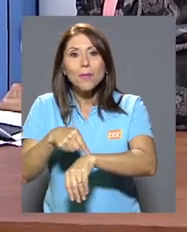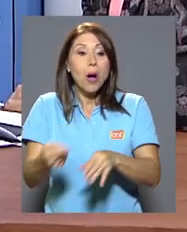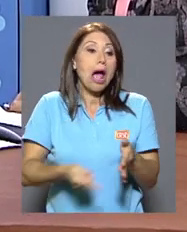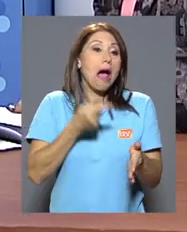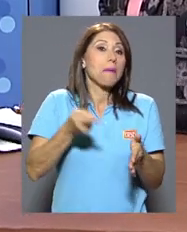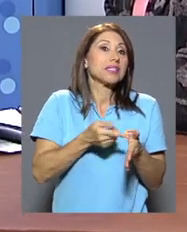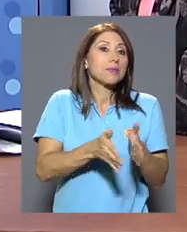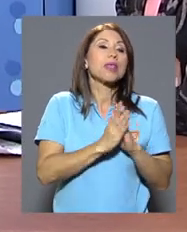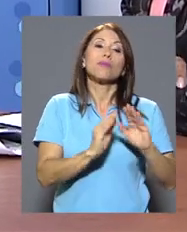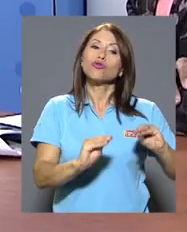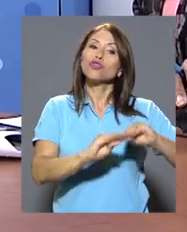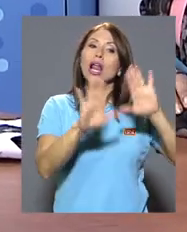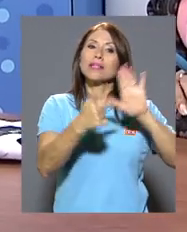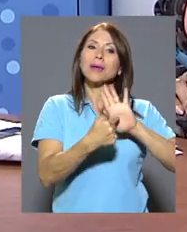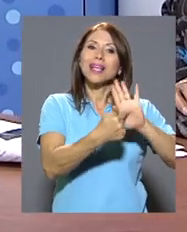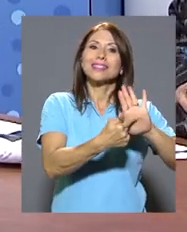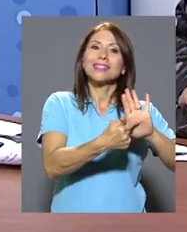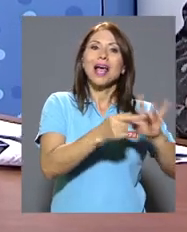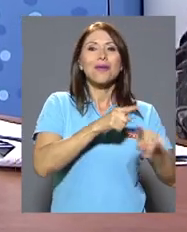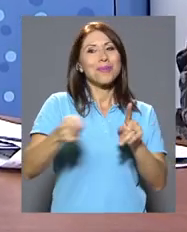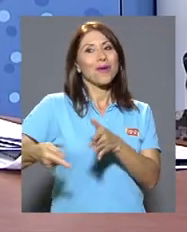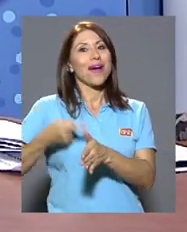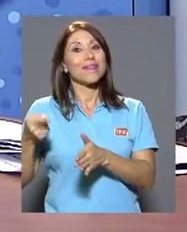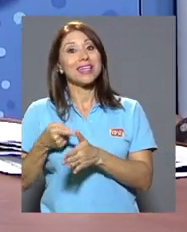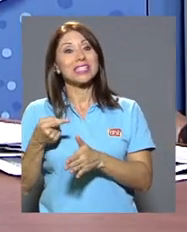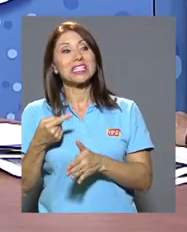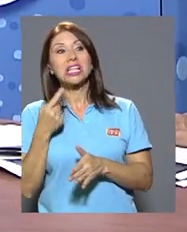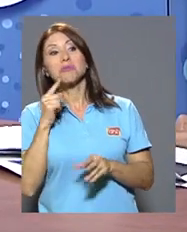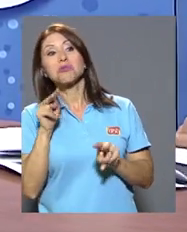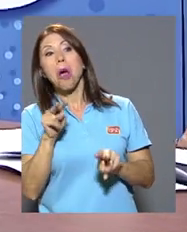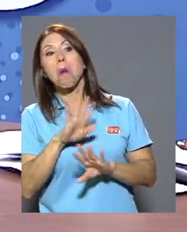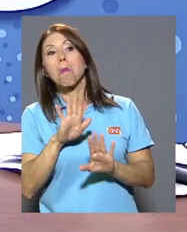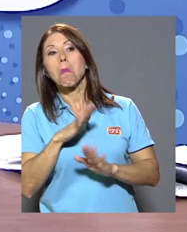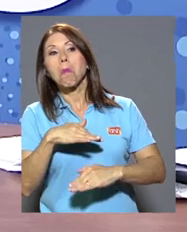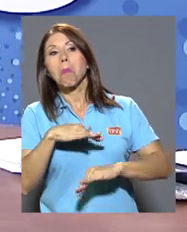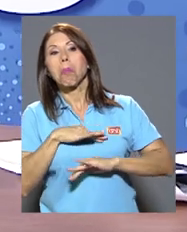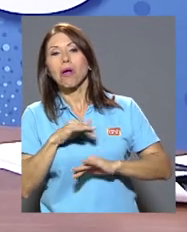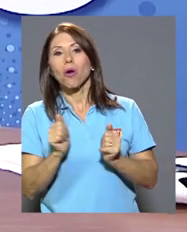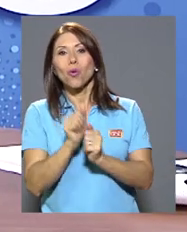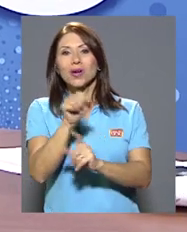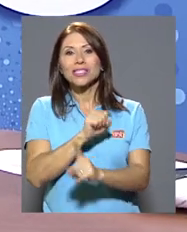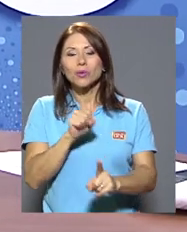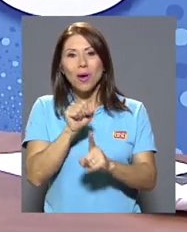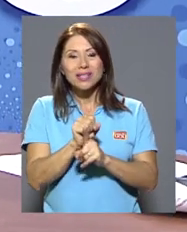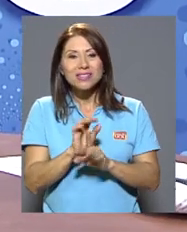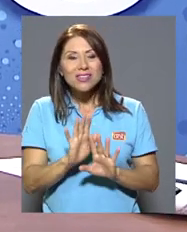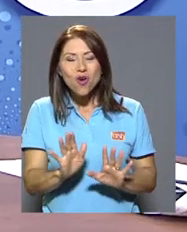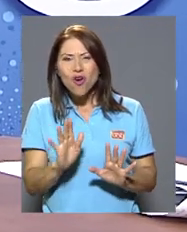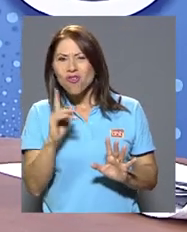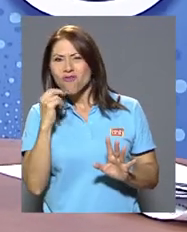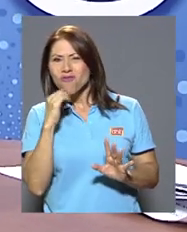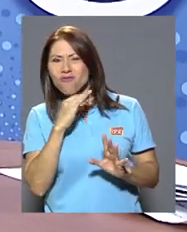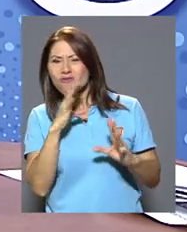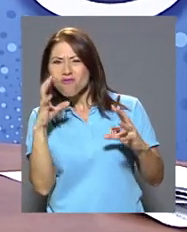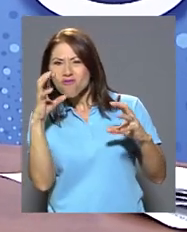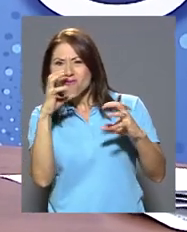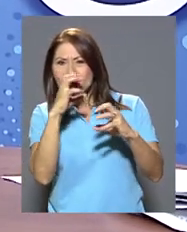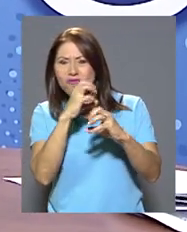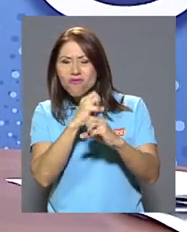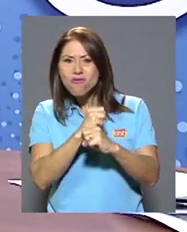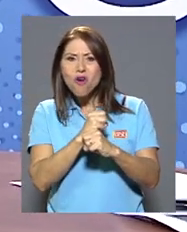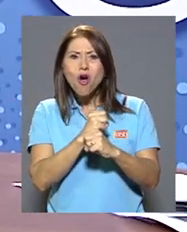y en otros campos nos contentamos o nos damos por satisfechos con una situación totalmente oscura o